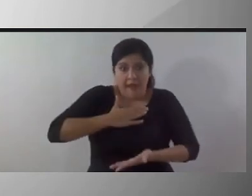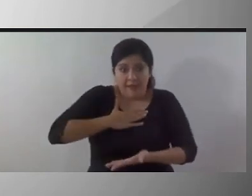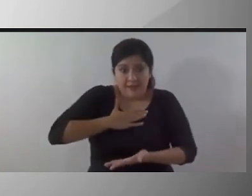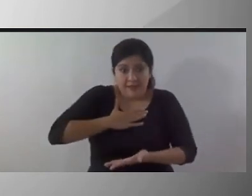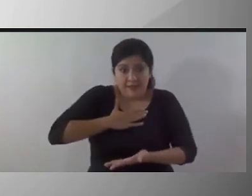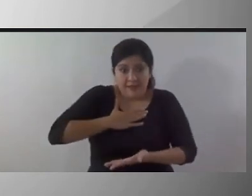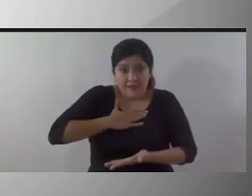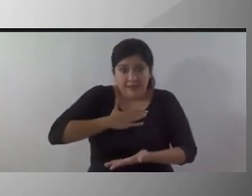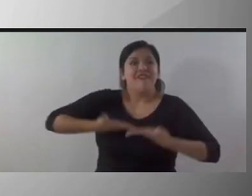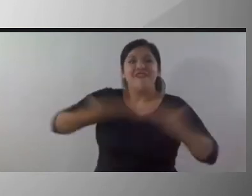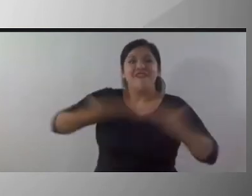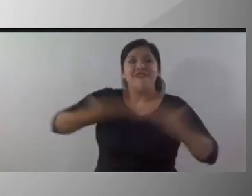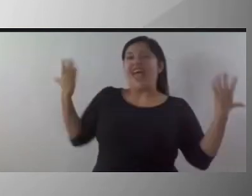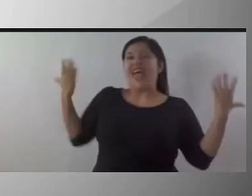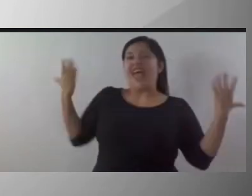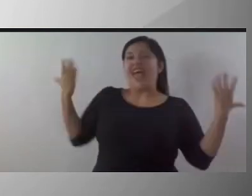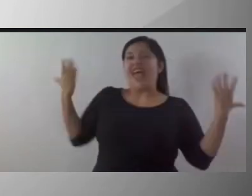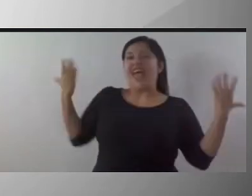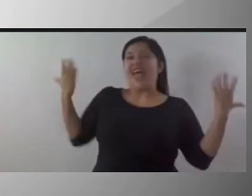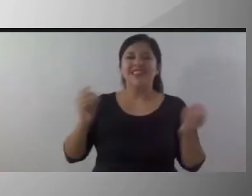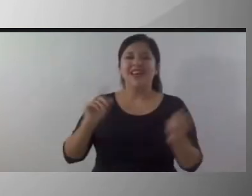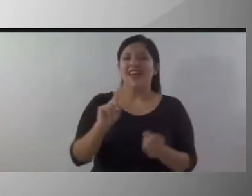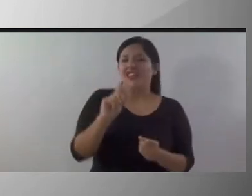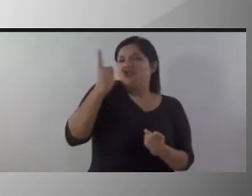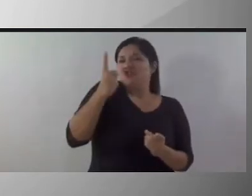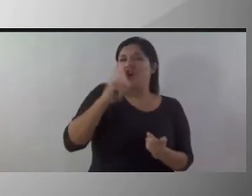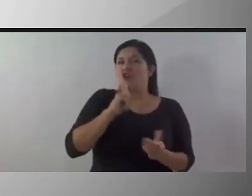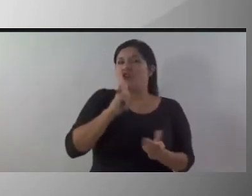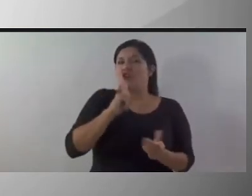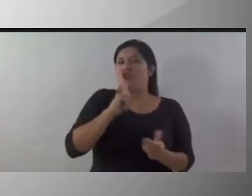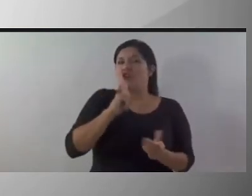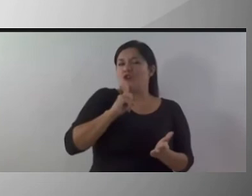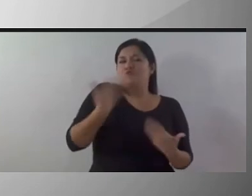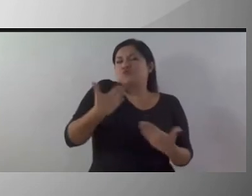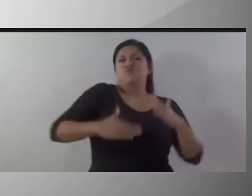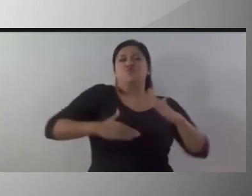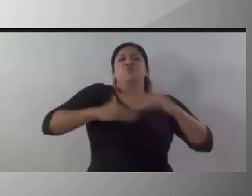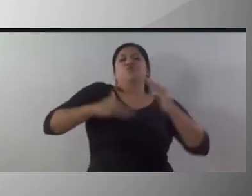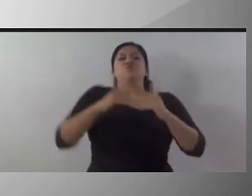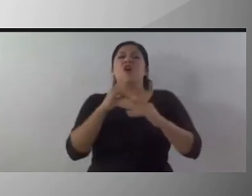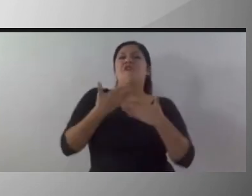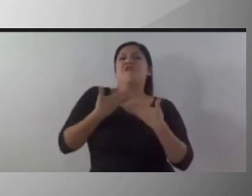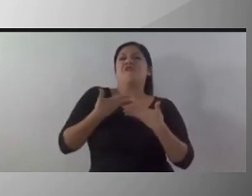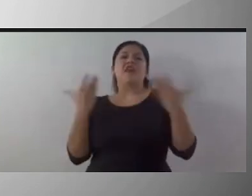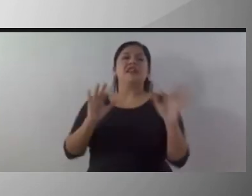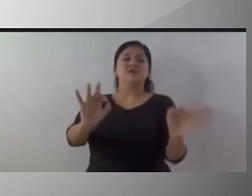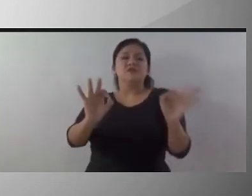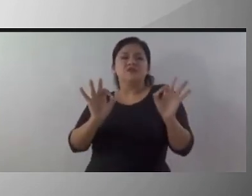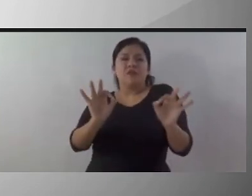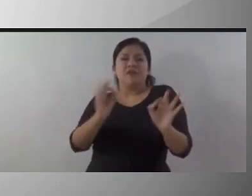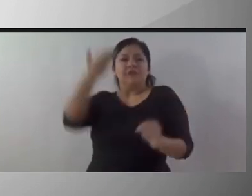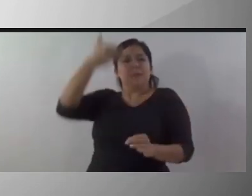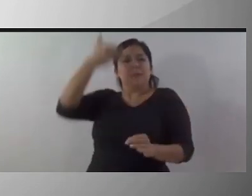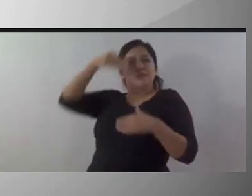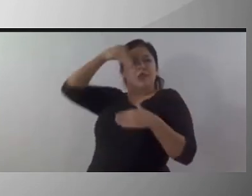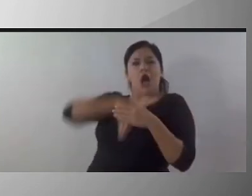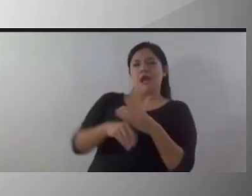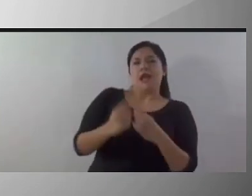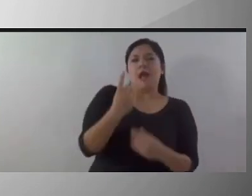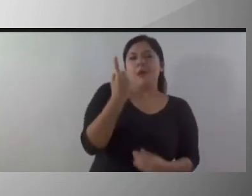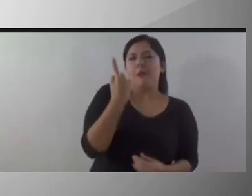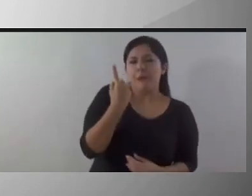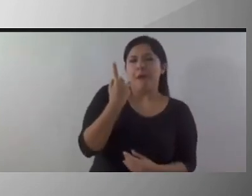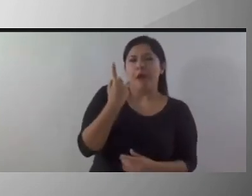hecho de que la felicidad no es algo que se construye individualmente, no es que algo que viene en un individuo y que es